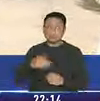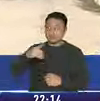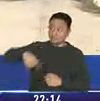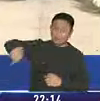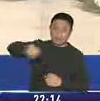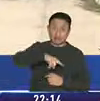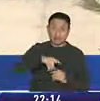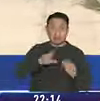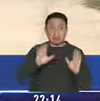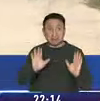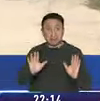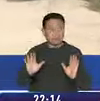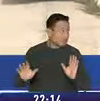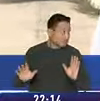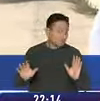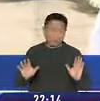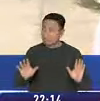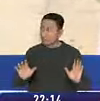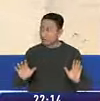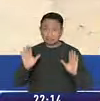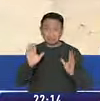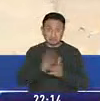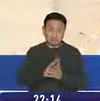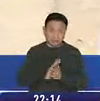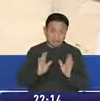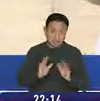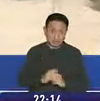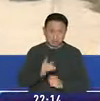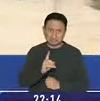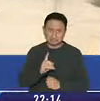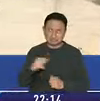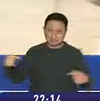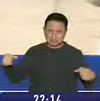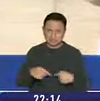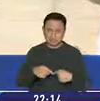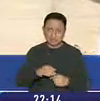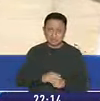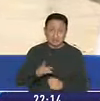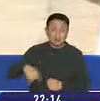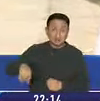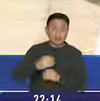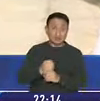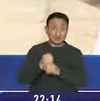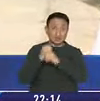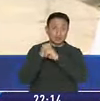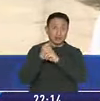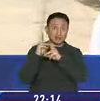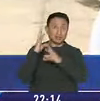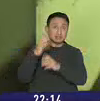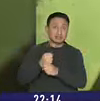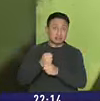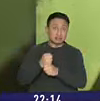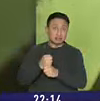aparentemente están olvidados, diría, por los temas de seguridad, ¿no? En Quito.